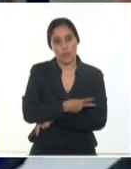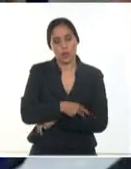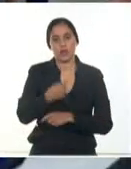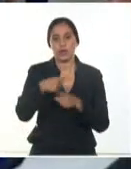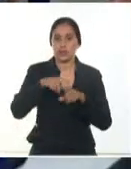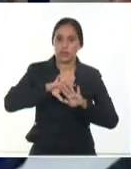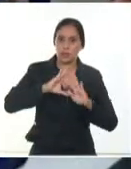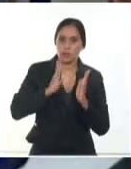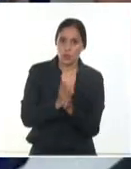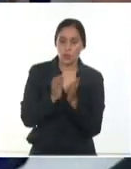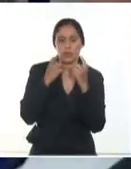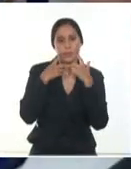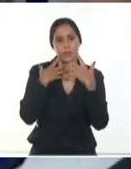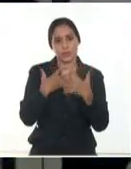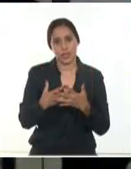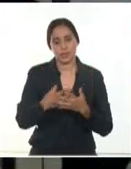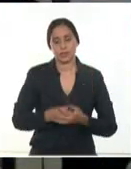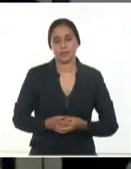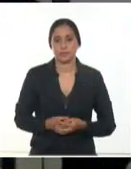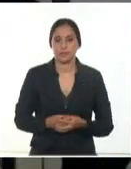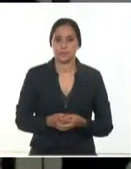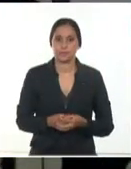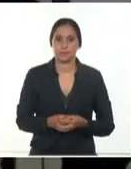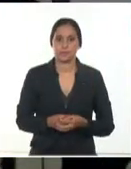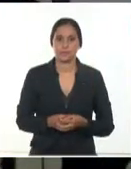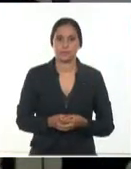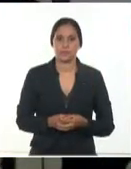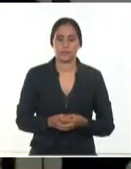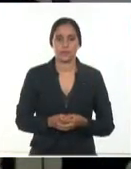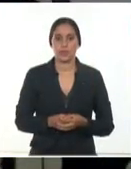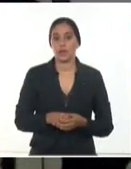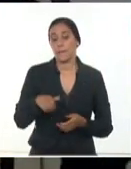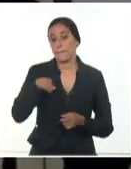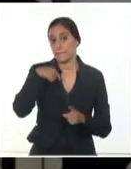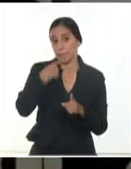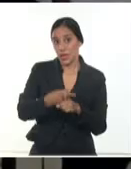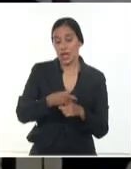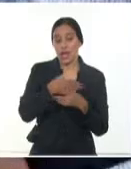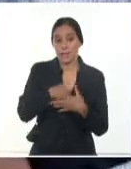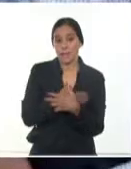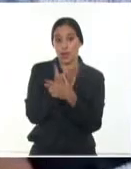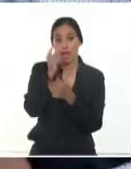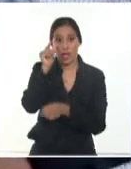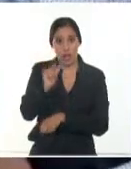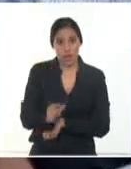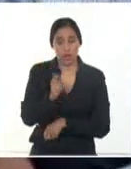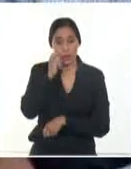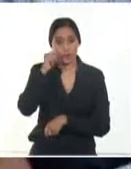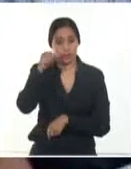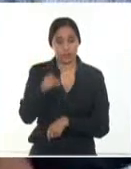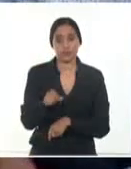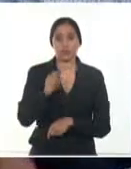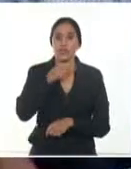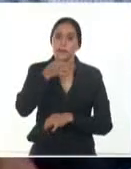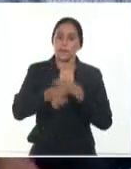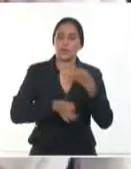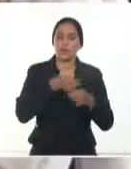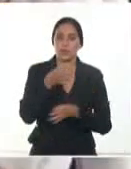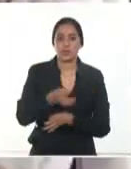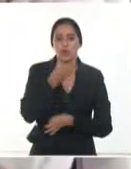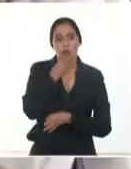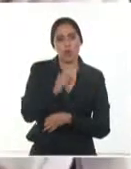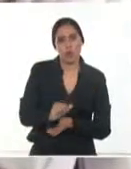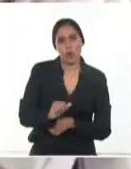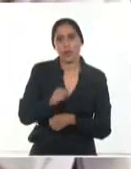tienen y no lo que les sobra. A su vez, el embajador cubano Luis Mariano Fernández explicó a los jóvenes